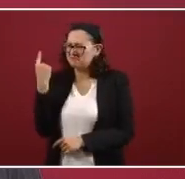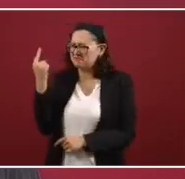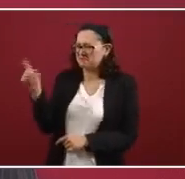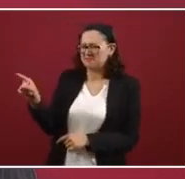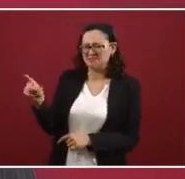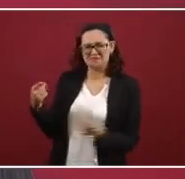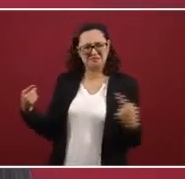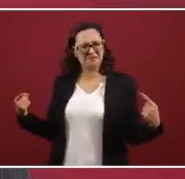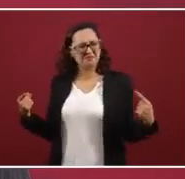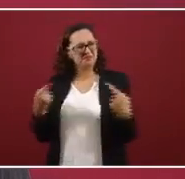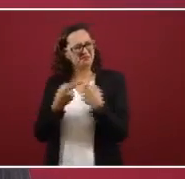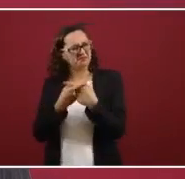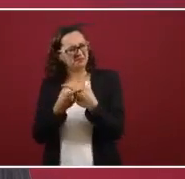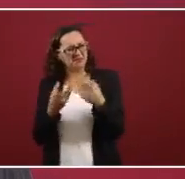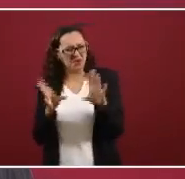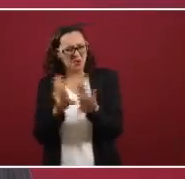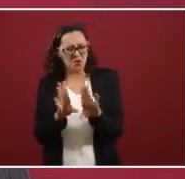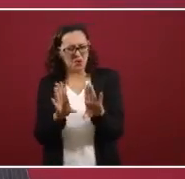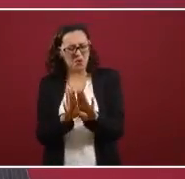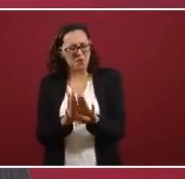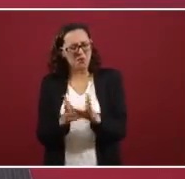para empezar,